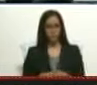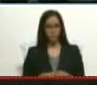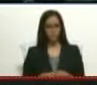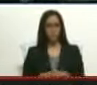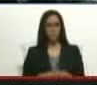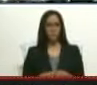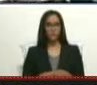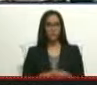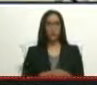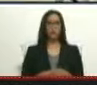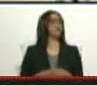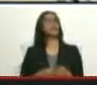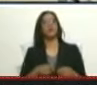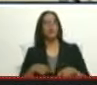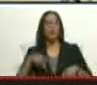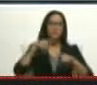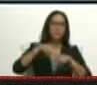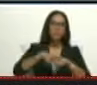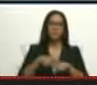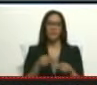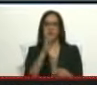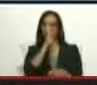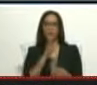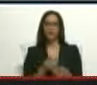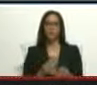y nos perseguían las cuentas sin dinero,